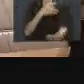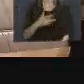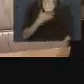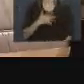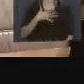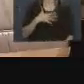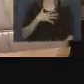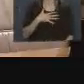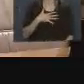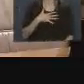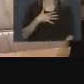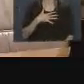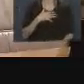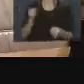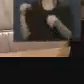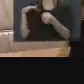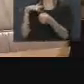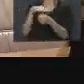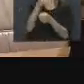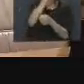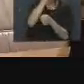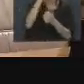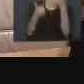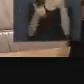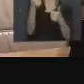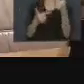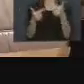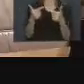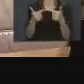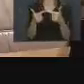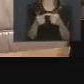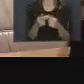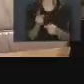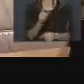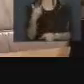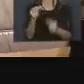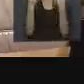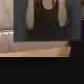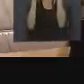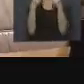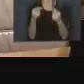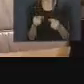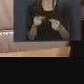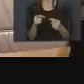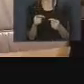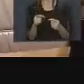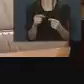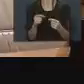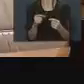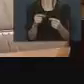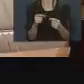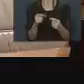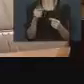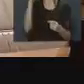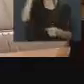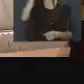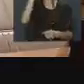que se contaminó políticamente que no se evaluó y consideró de acuerdo a que criterios